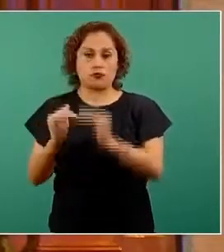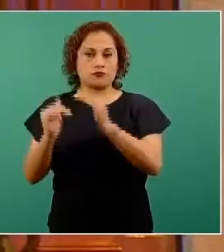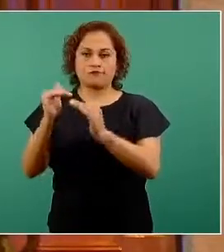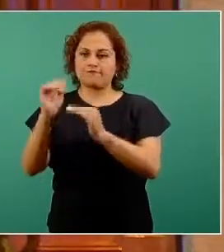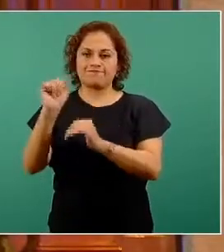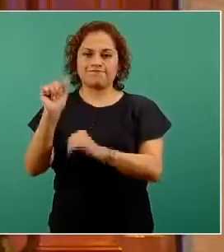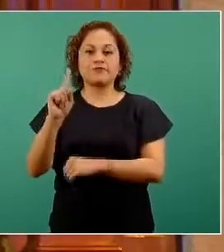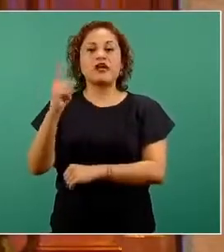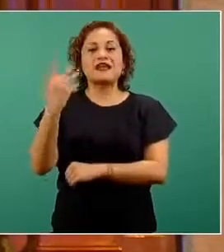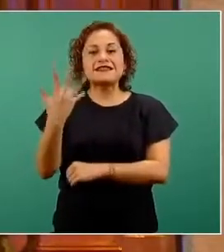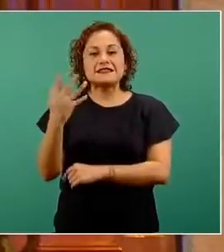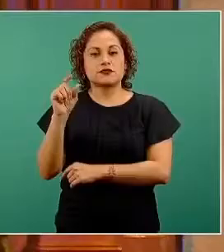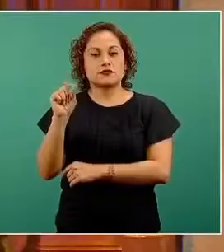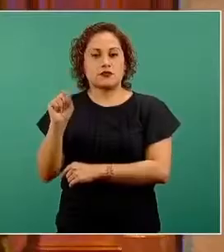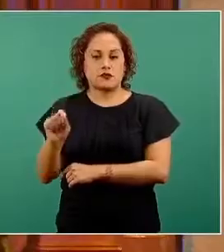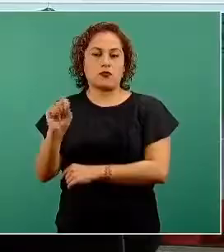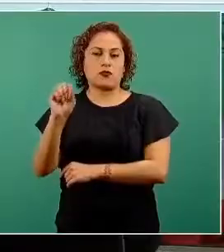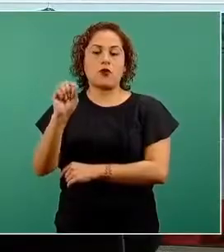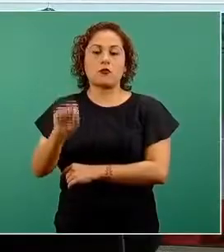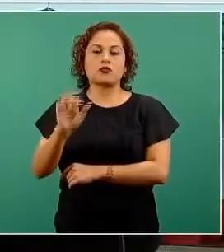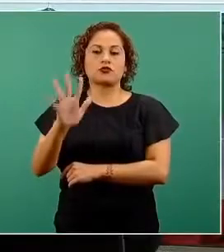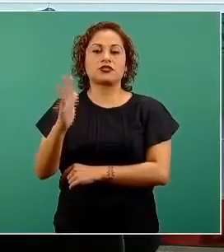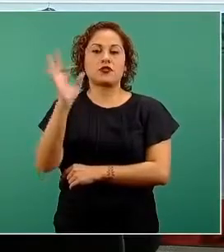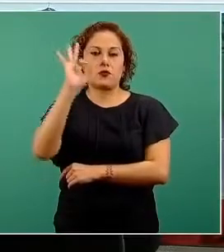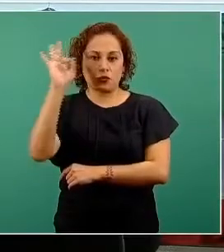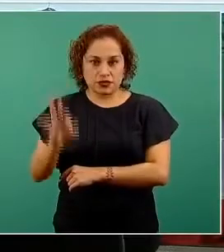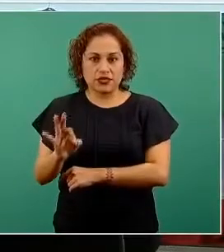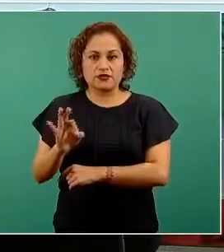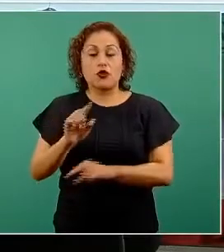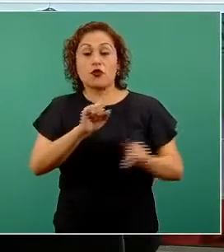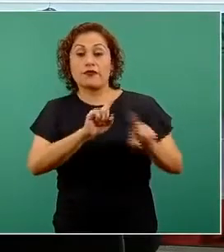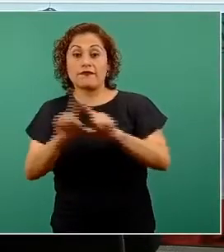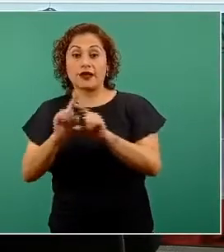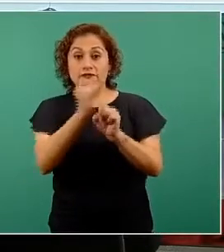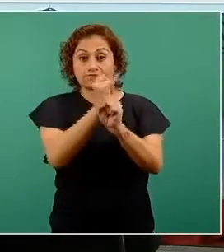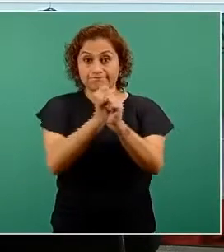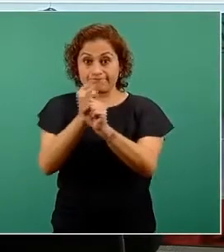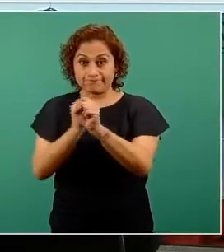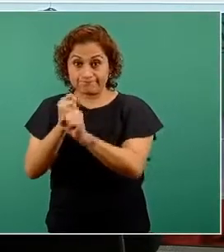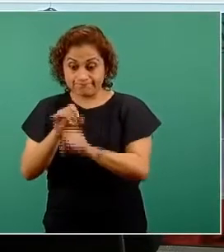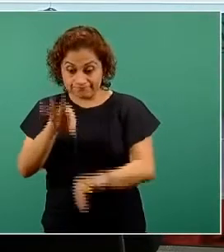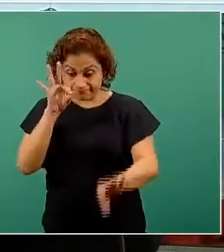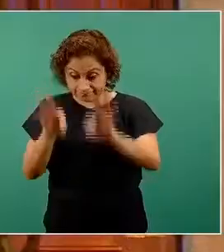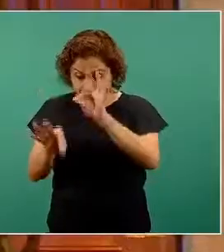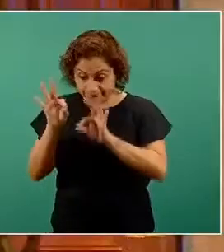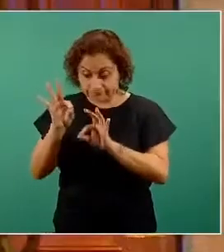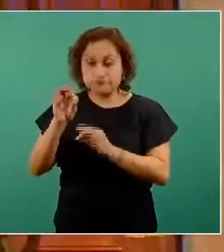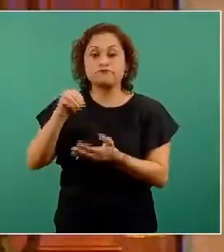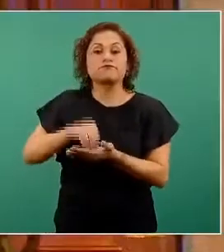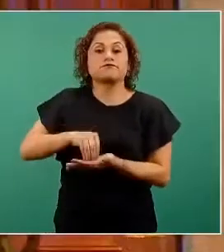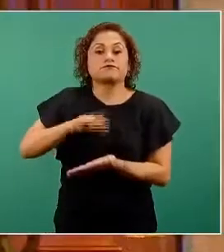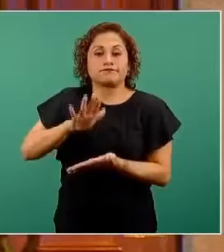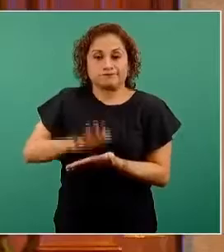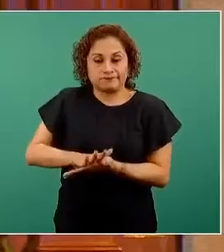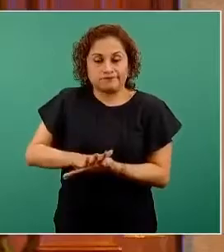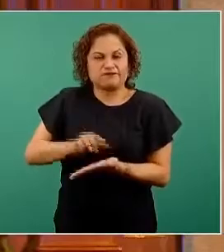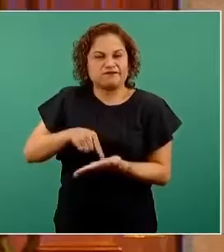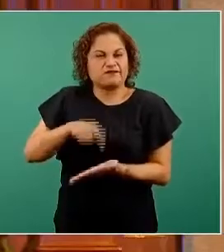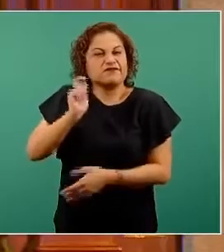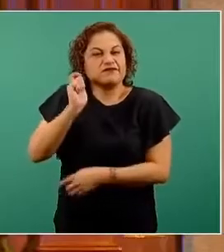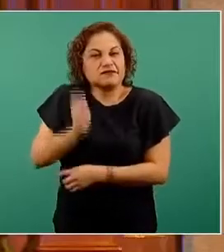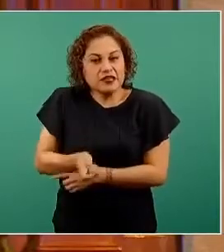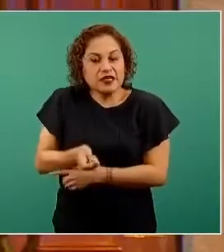0.5% de todas las secuencias hasta el momento obtenidas, lo cual quiere decir que obviamente no